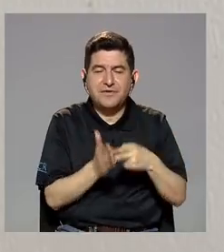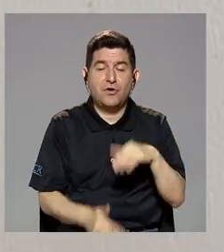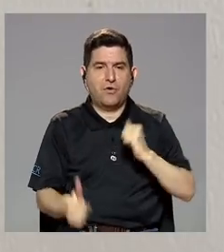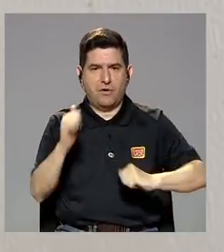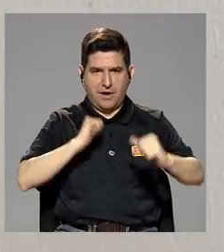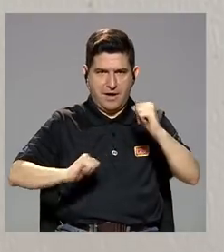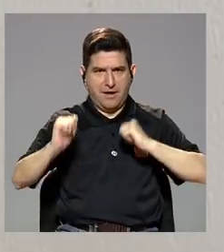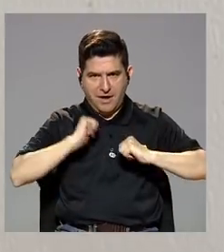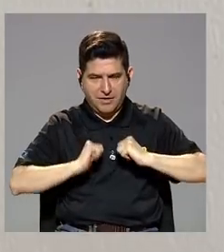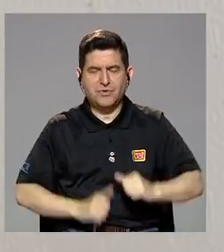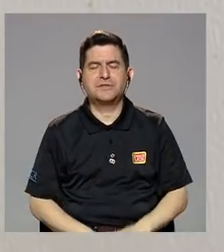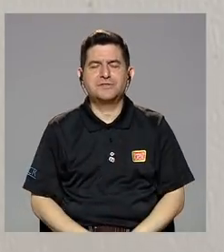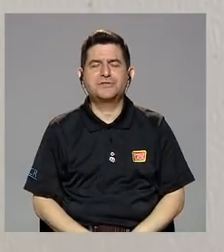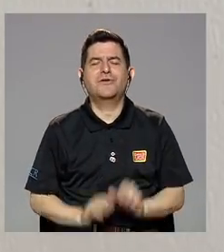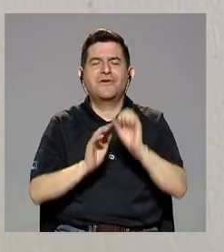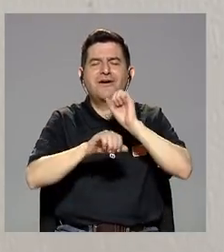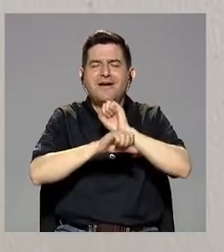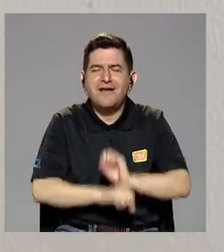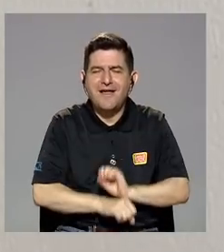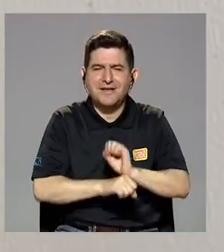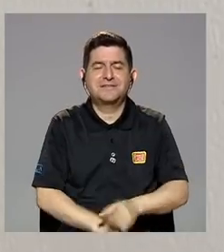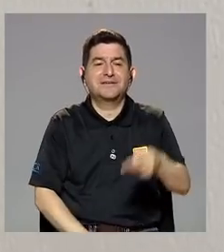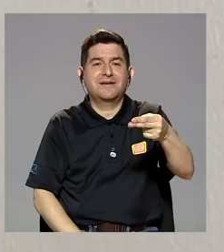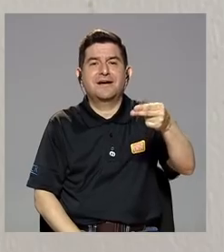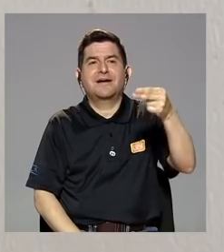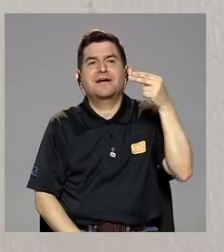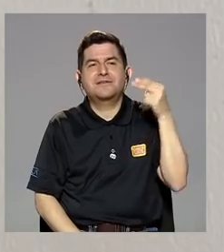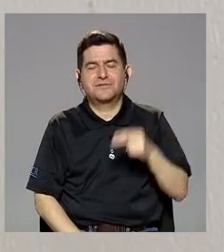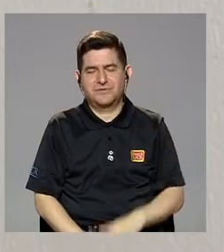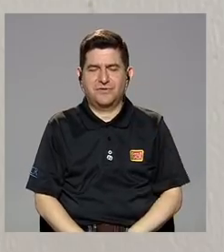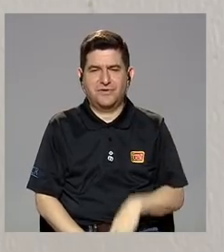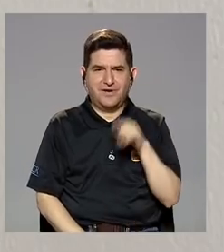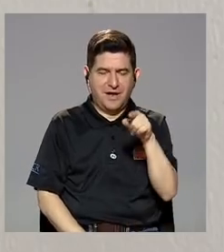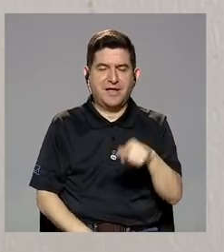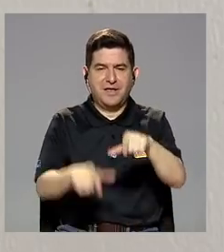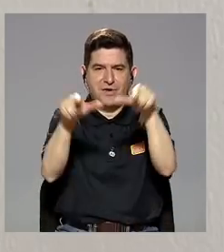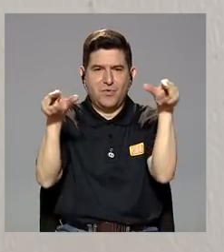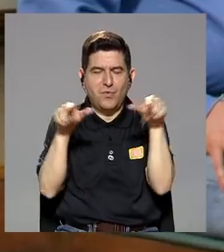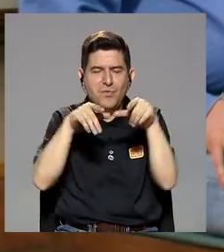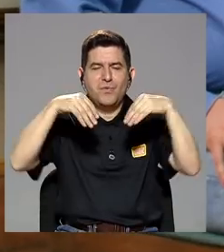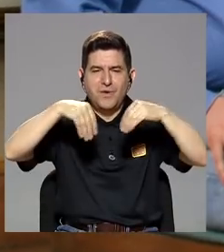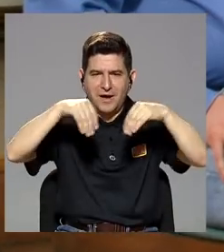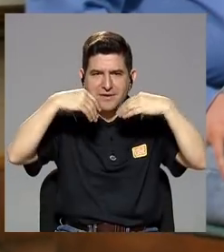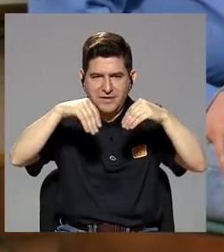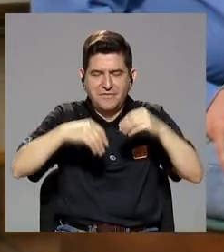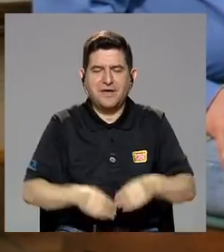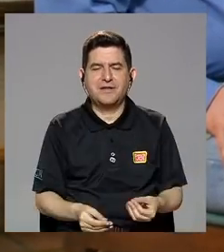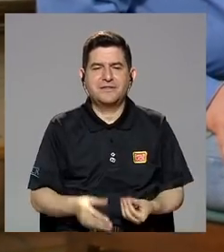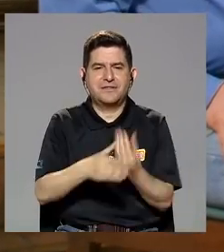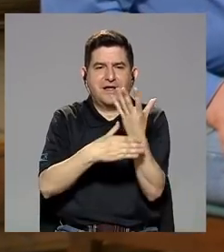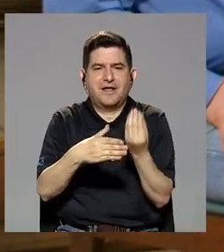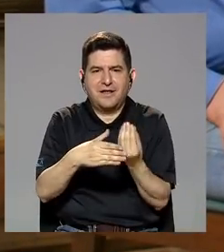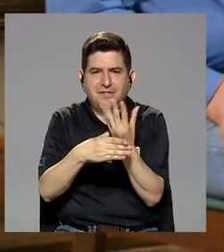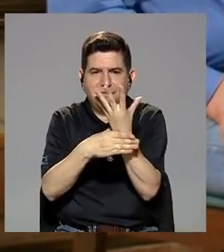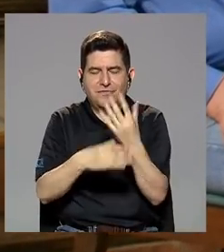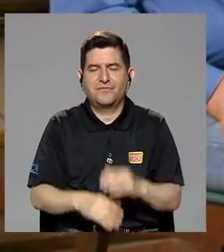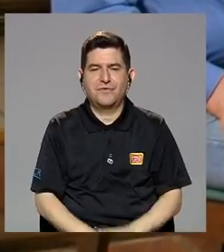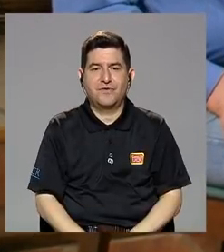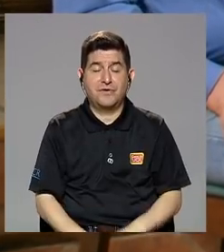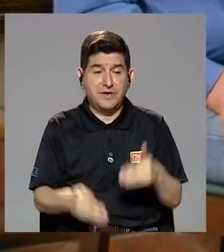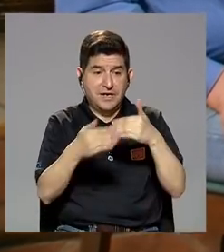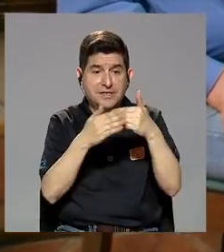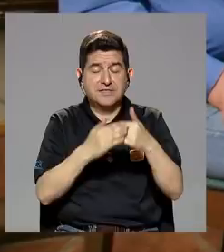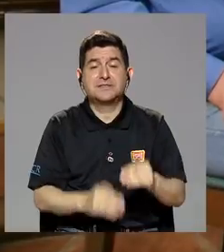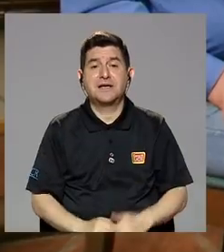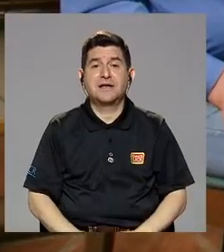es una comedia musical que es la historia de la pérgola era un lugar donde se vendían flores y estaba en pleno centro de santiago junto